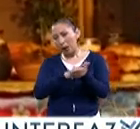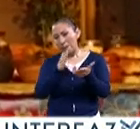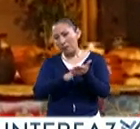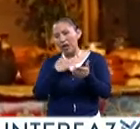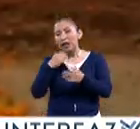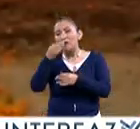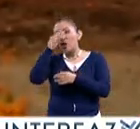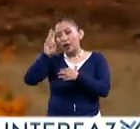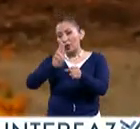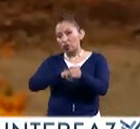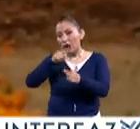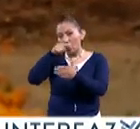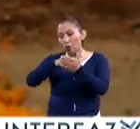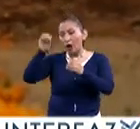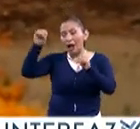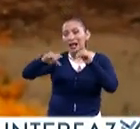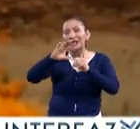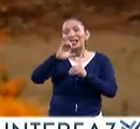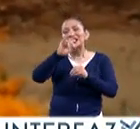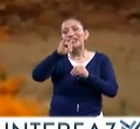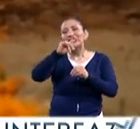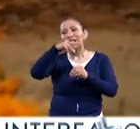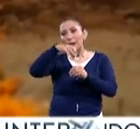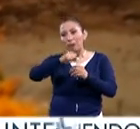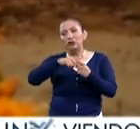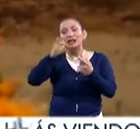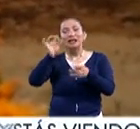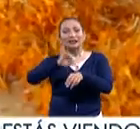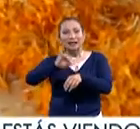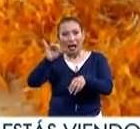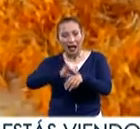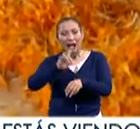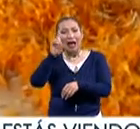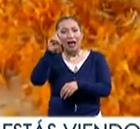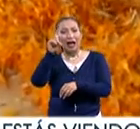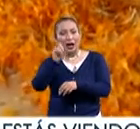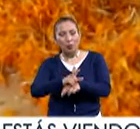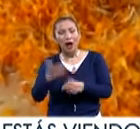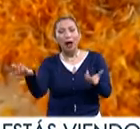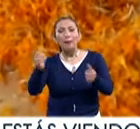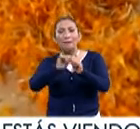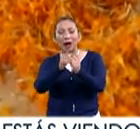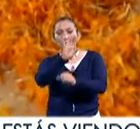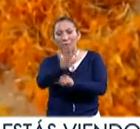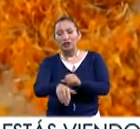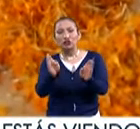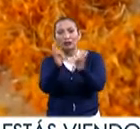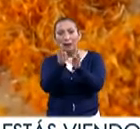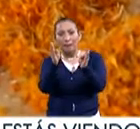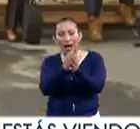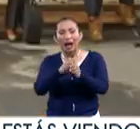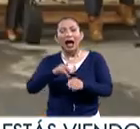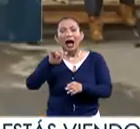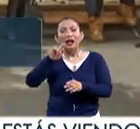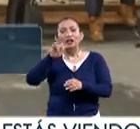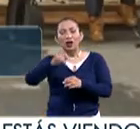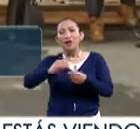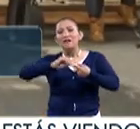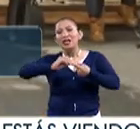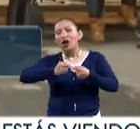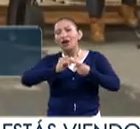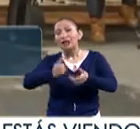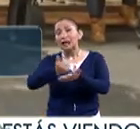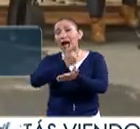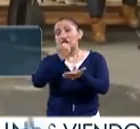flores naturales del lugar como crisantemos, sal, agua, pan de muerto, tamales, atole, frijoles